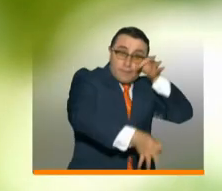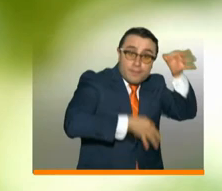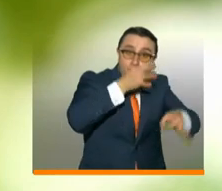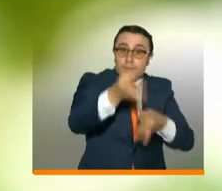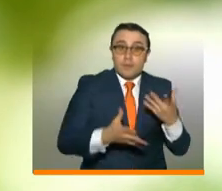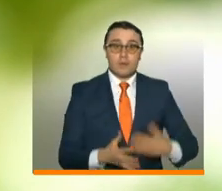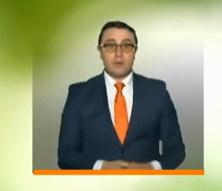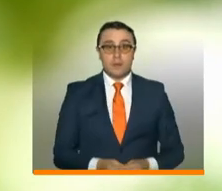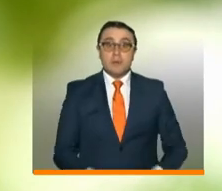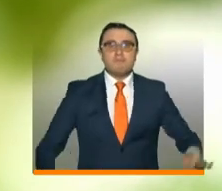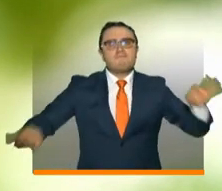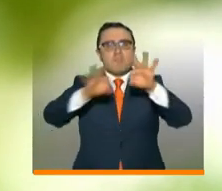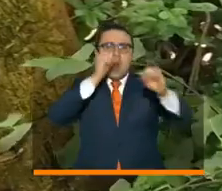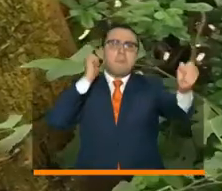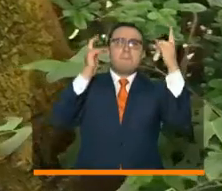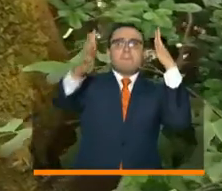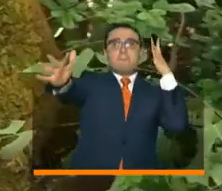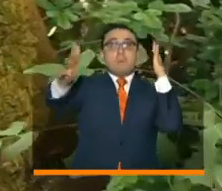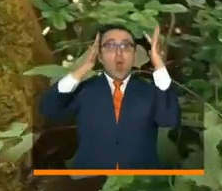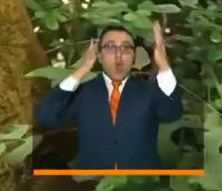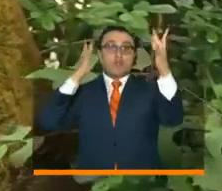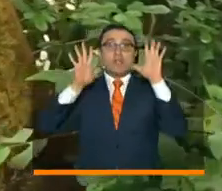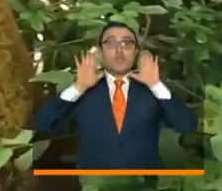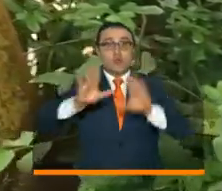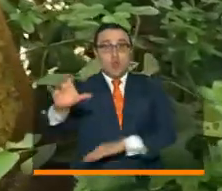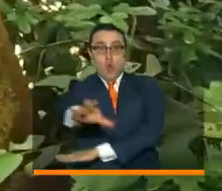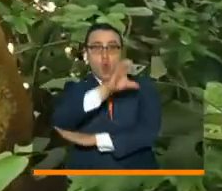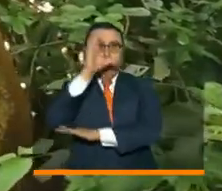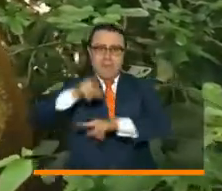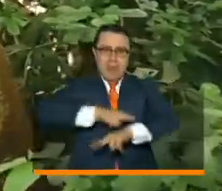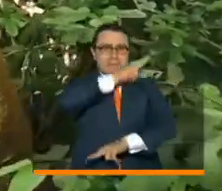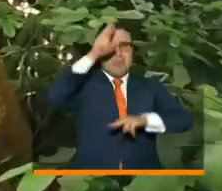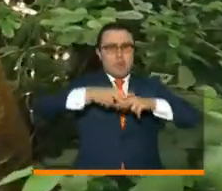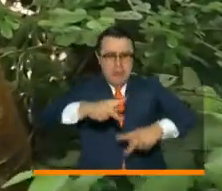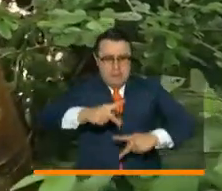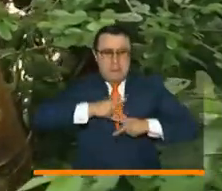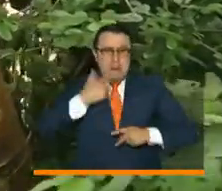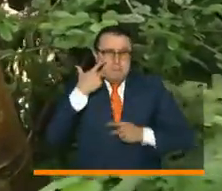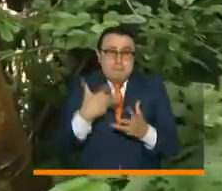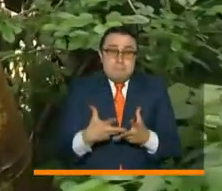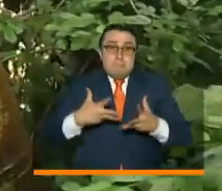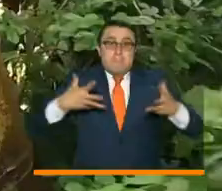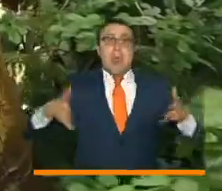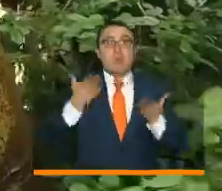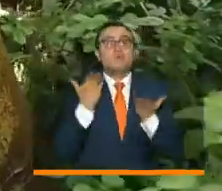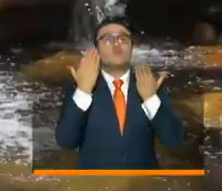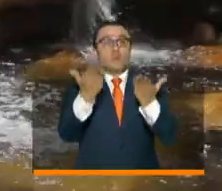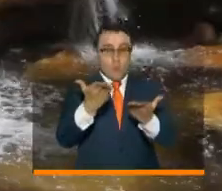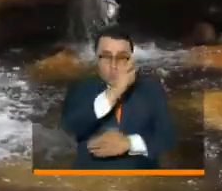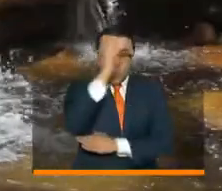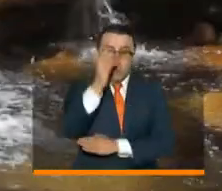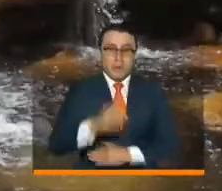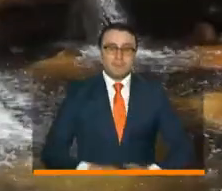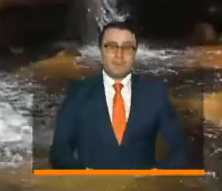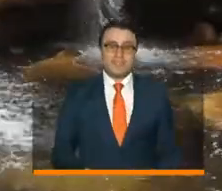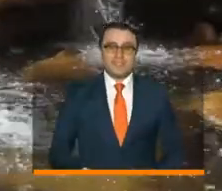valorar los bosques tropicales como el patrimonio natural más grande de todos los colombianos.